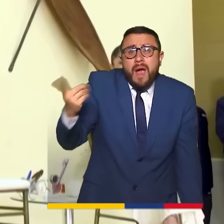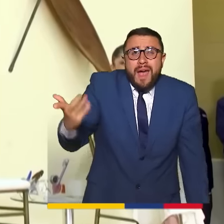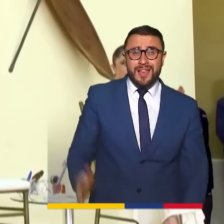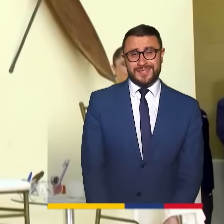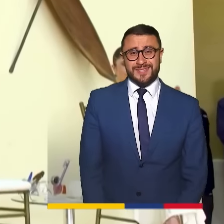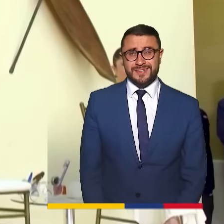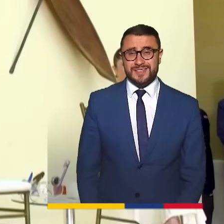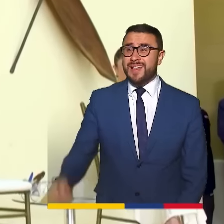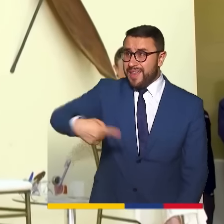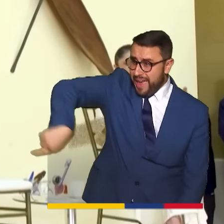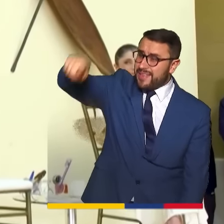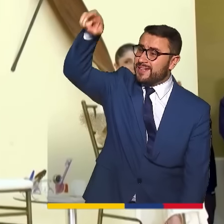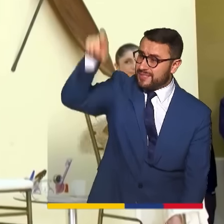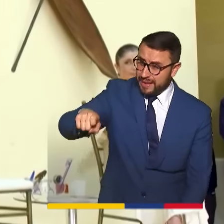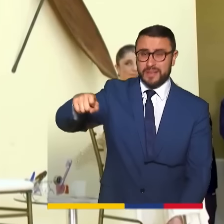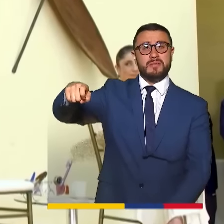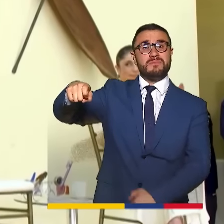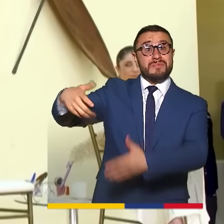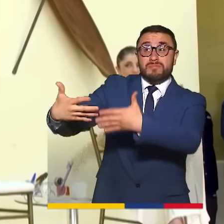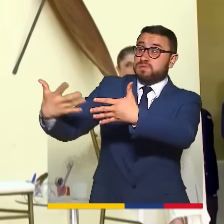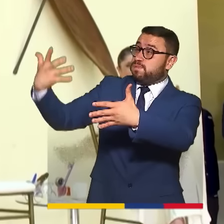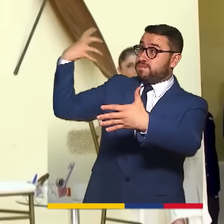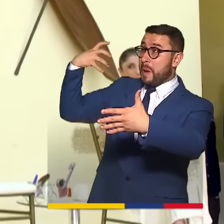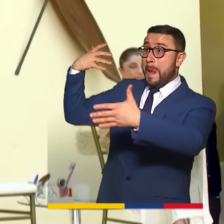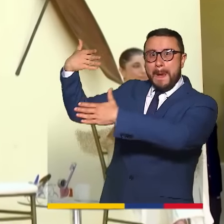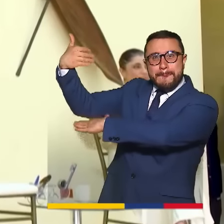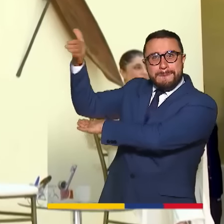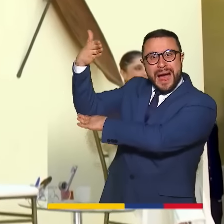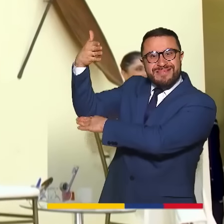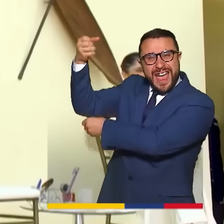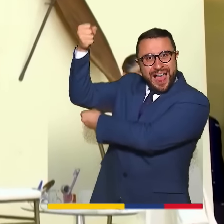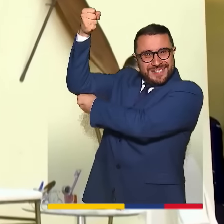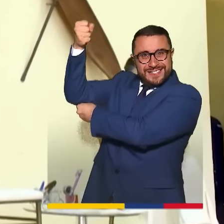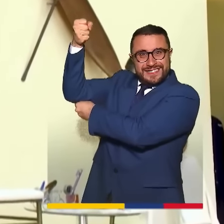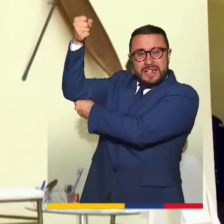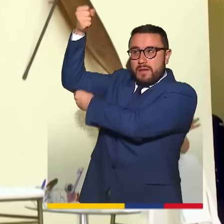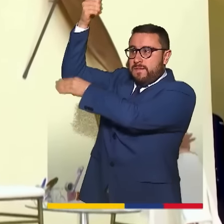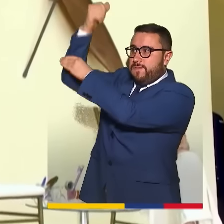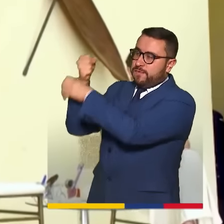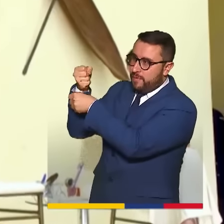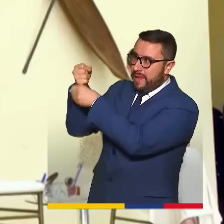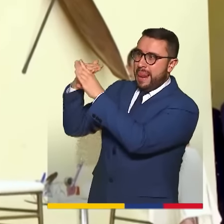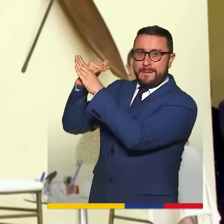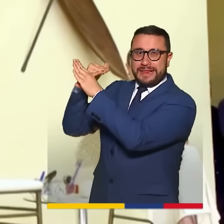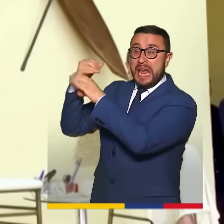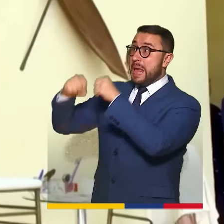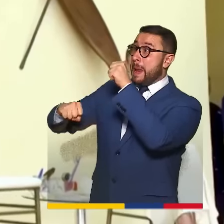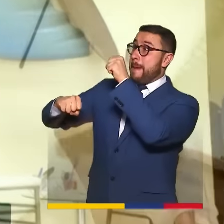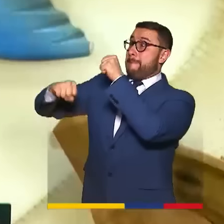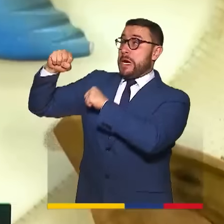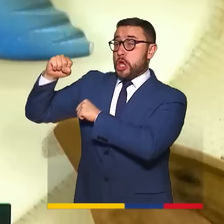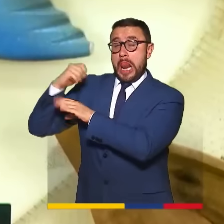las banderas que dejamos a media asta, a media